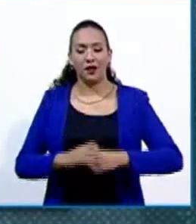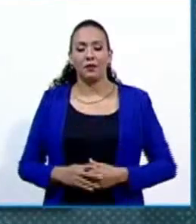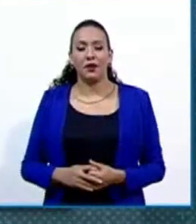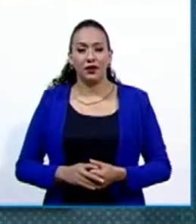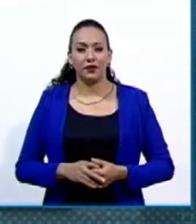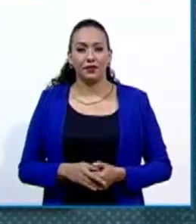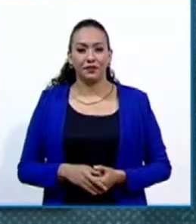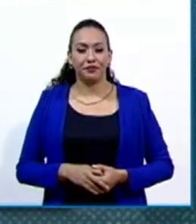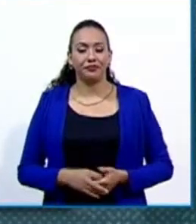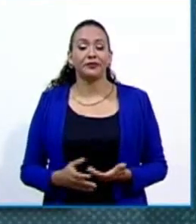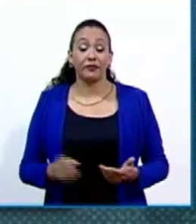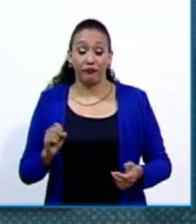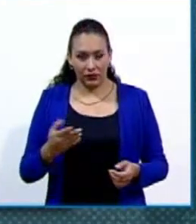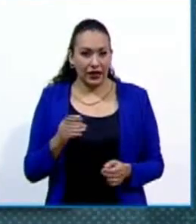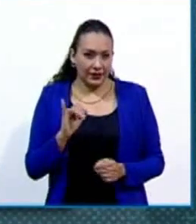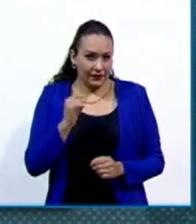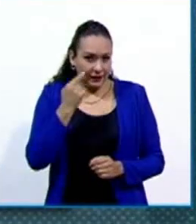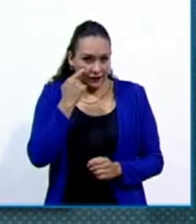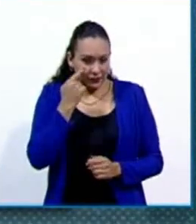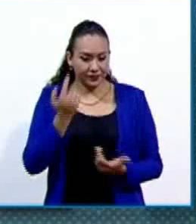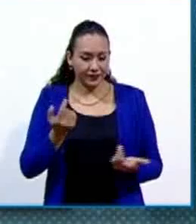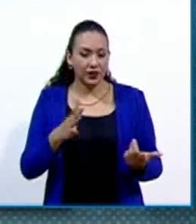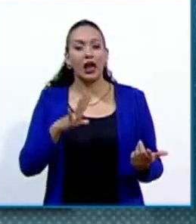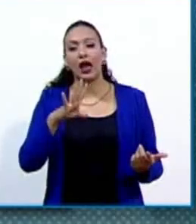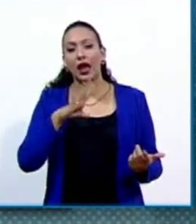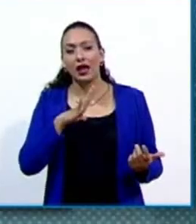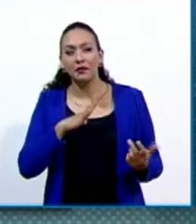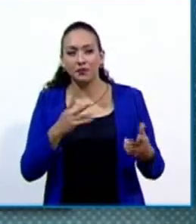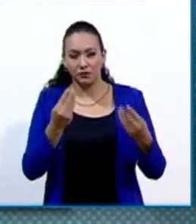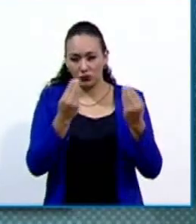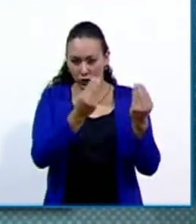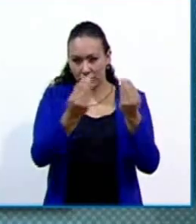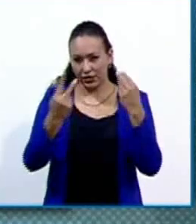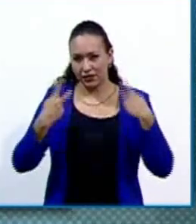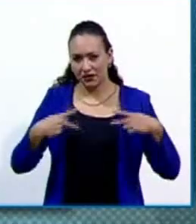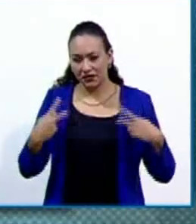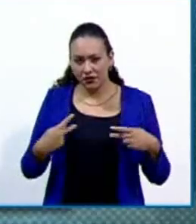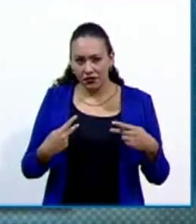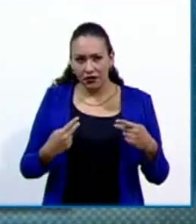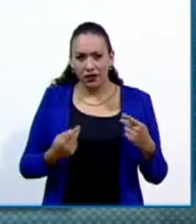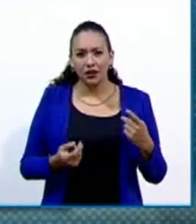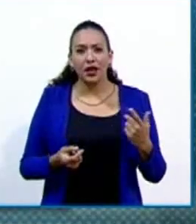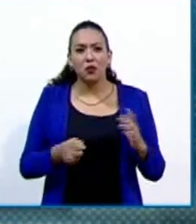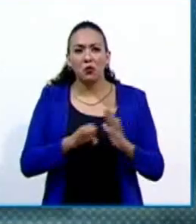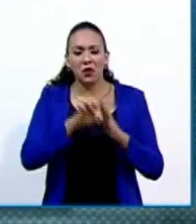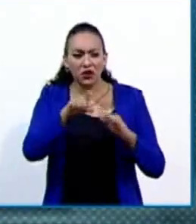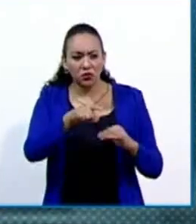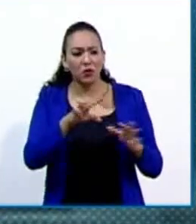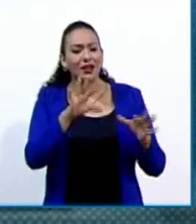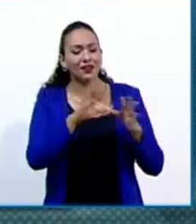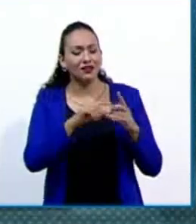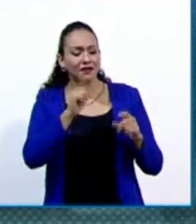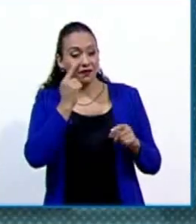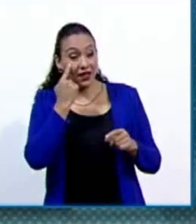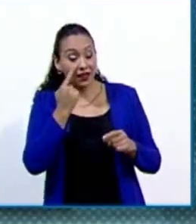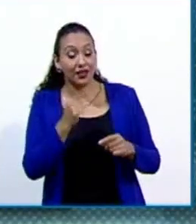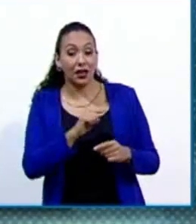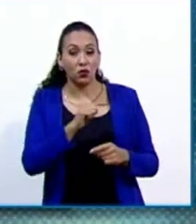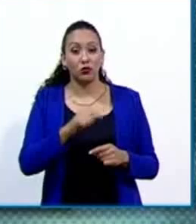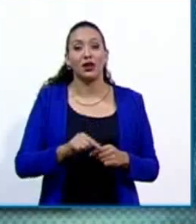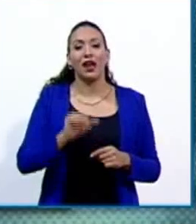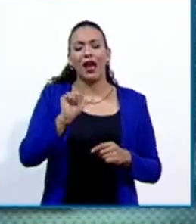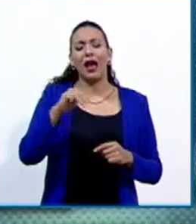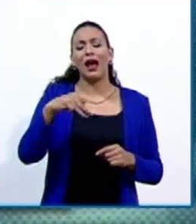Si bien es cierto que la gente no tiene la claridad de saber qué es un amparo, cuando algo se les atora,